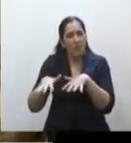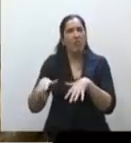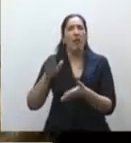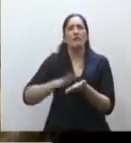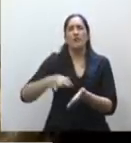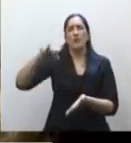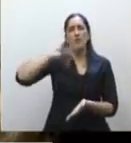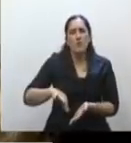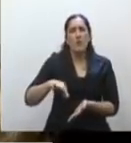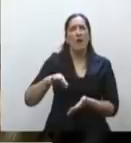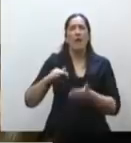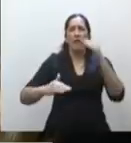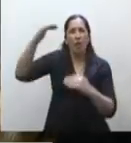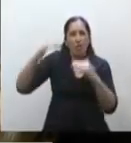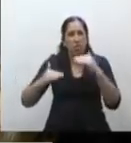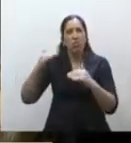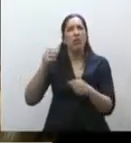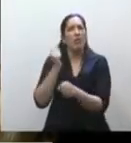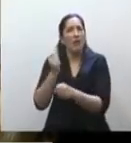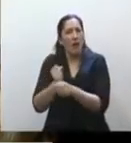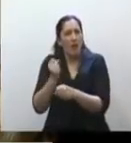salario, de empleo, de condiciones de trabajo.